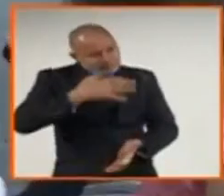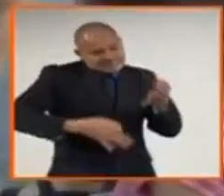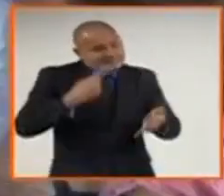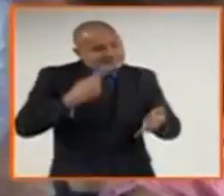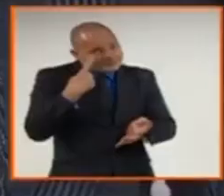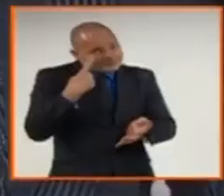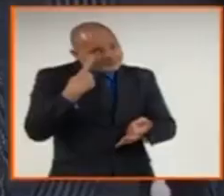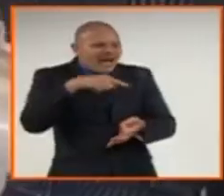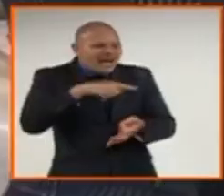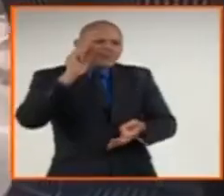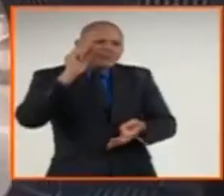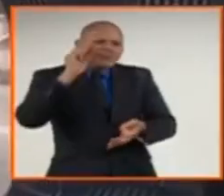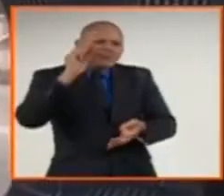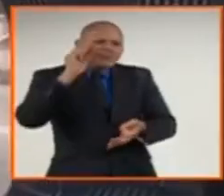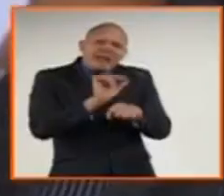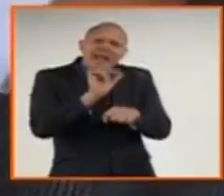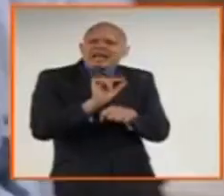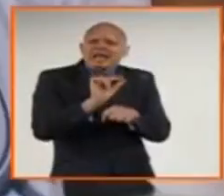jugar juntos.